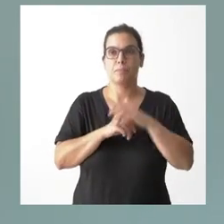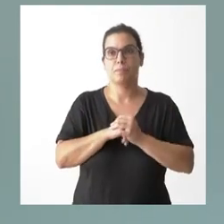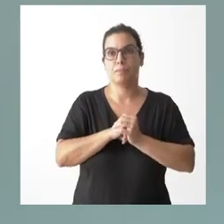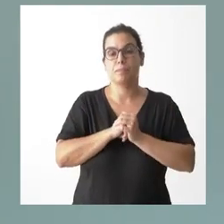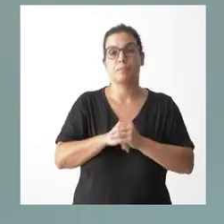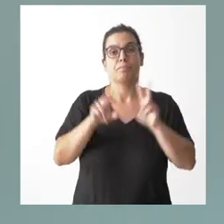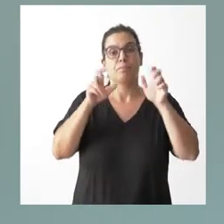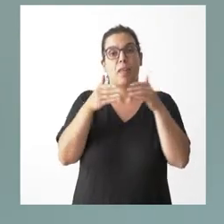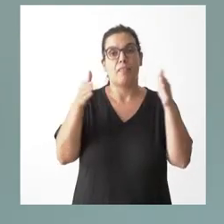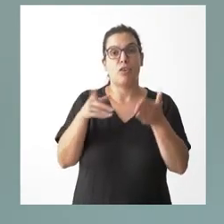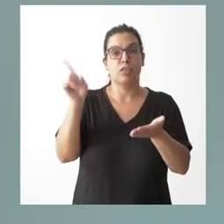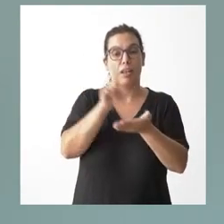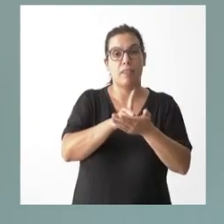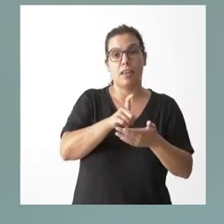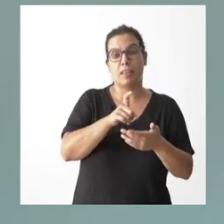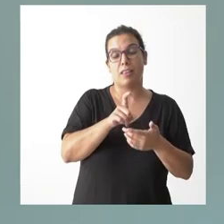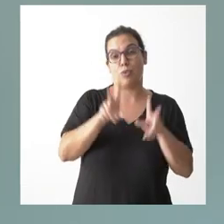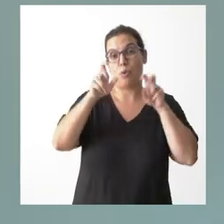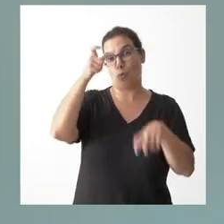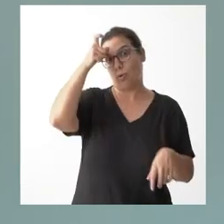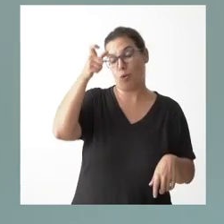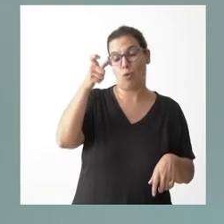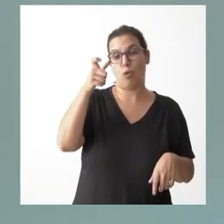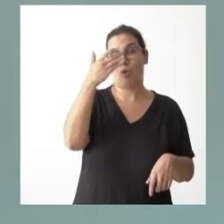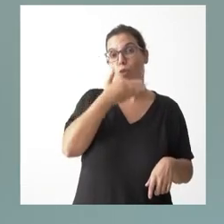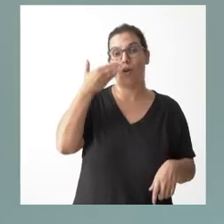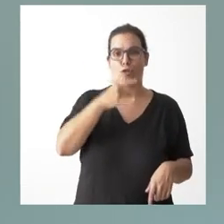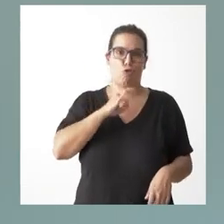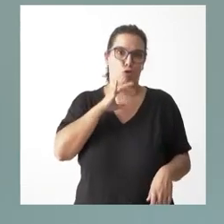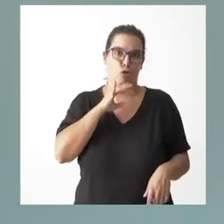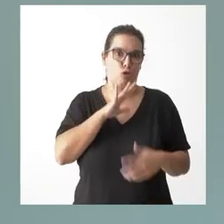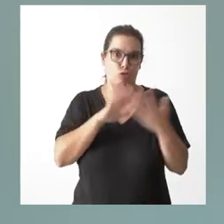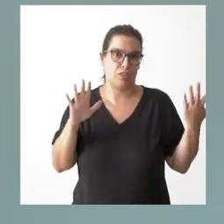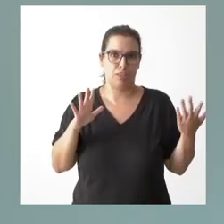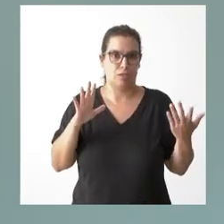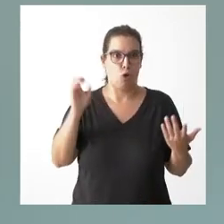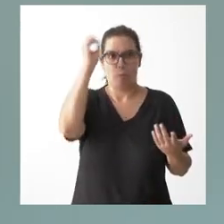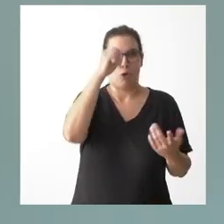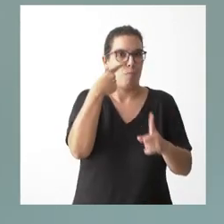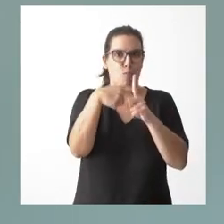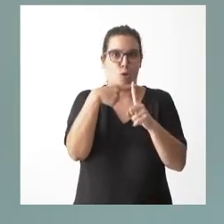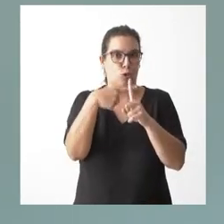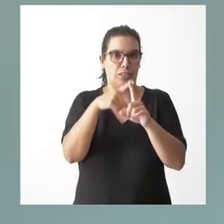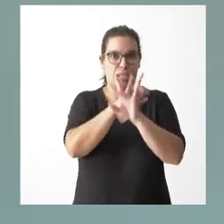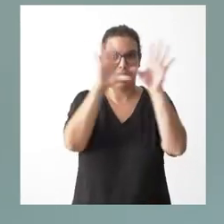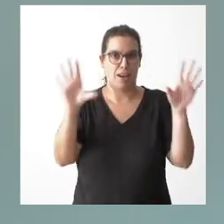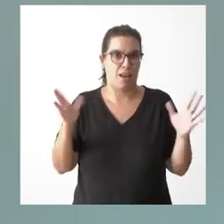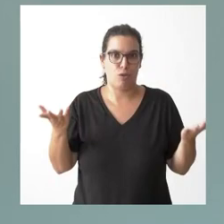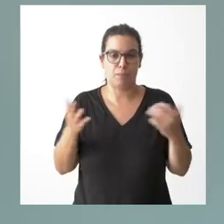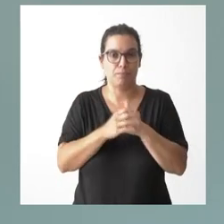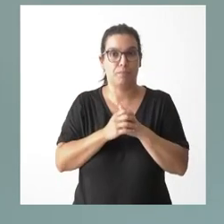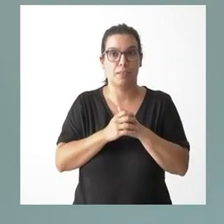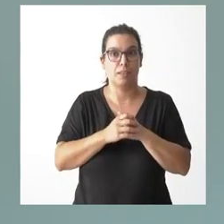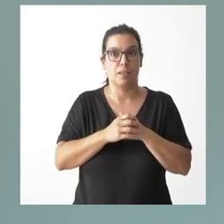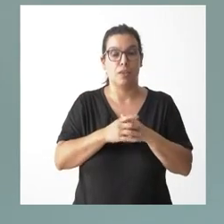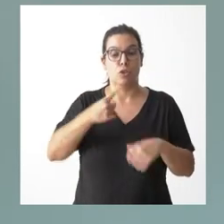vuelta a la apertura de un nuevo colegio, pues bueno, pues plena satisfacción, la valoración no puede ser más que positiva. Siempre hemos dicho que una de las políticas que